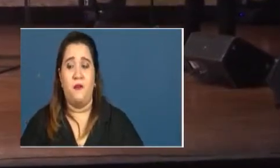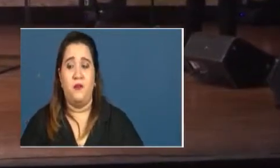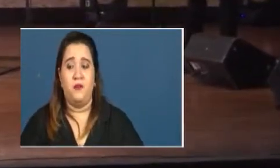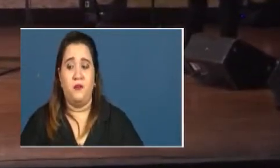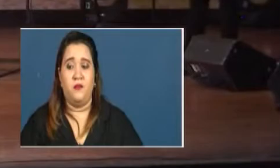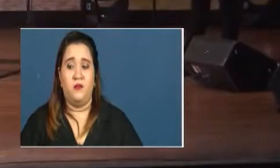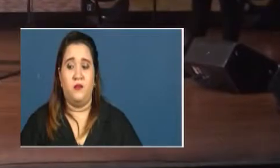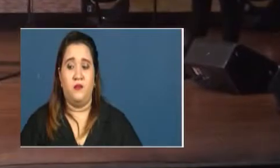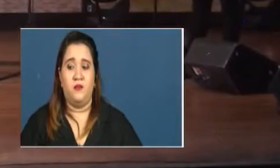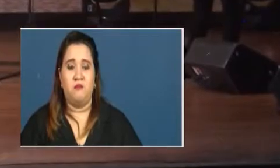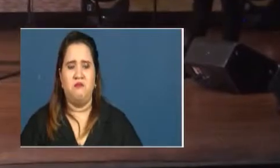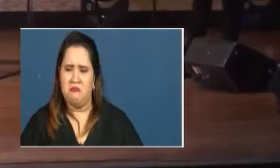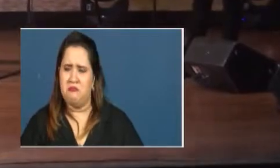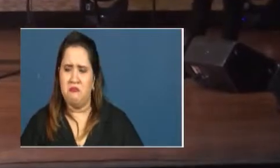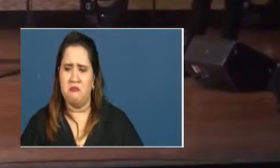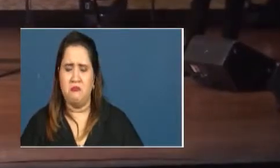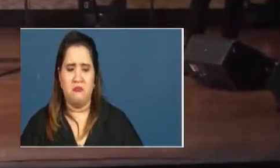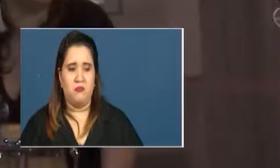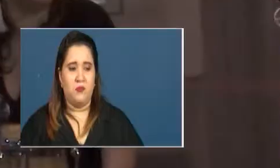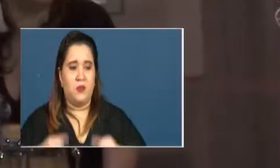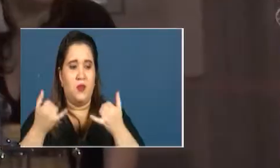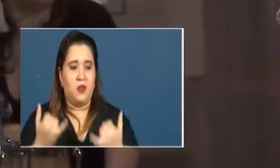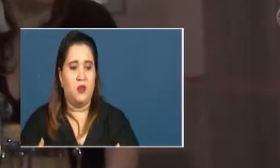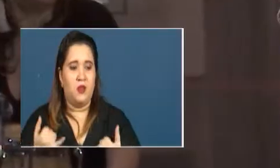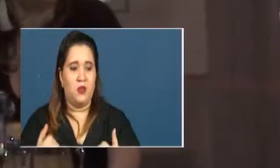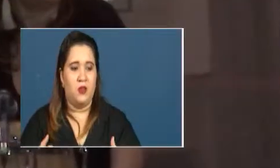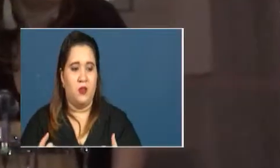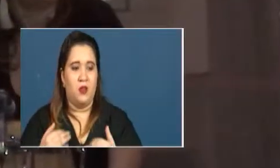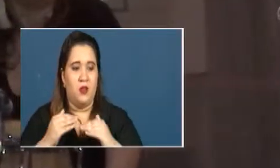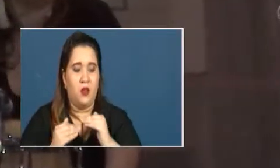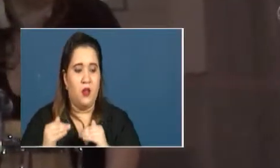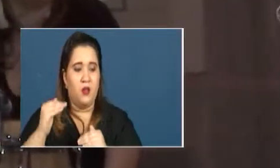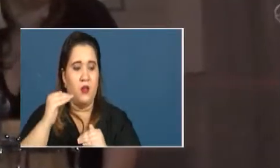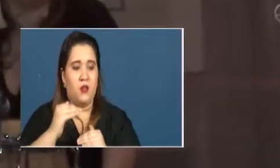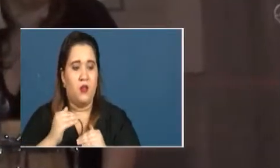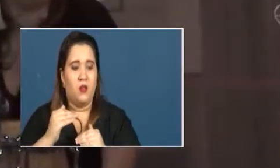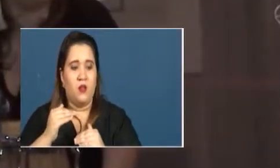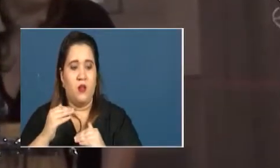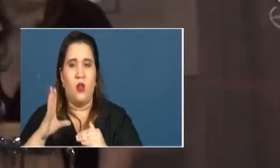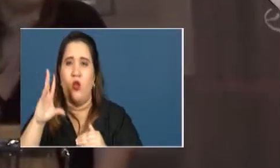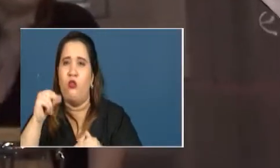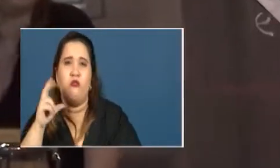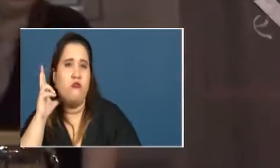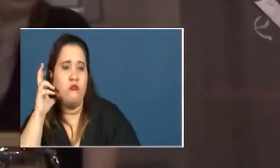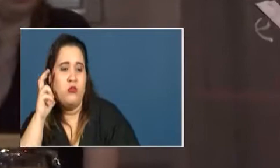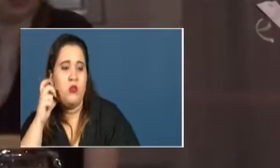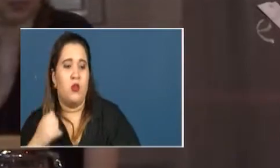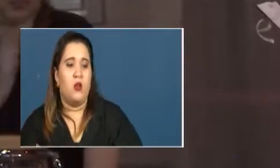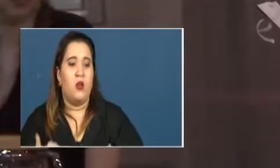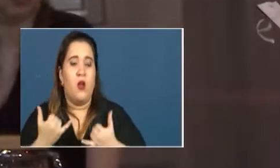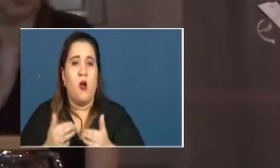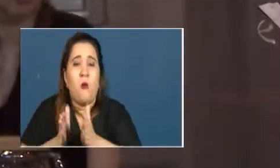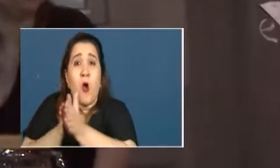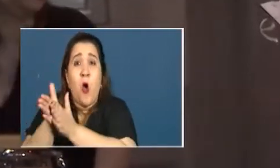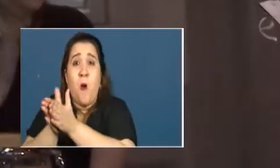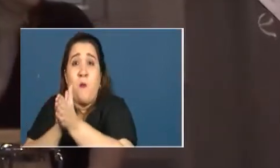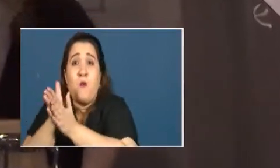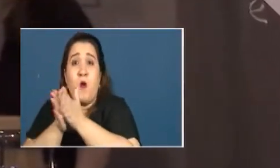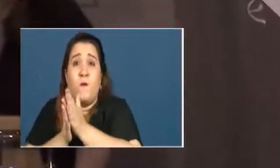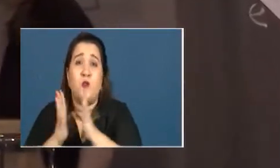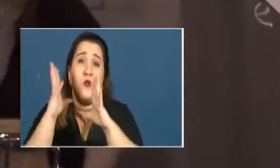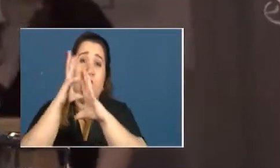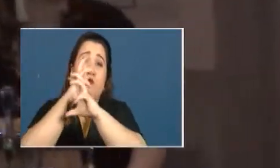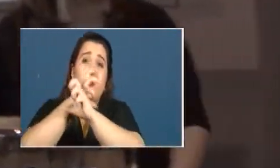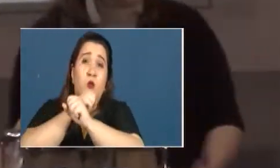Tenemos valores musicales ya de niveles internacionales aquí y no los escuchamos. Así que aprovechemos las noches de Mi Cultura